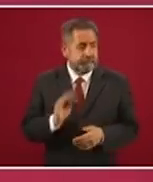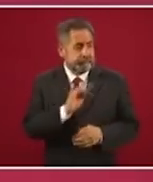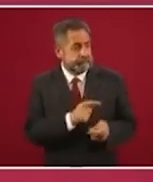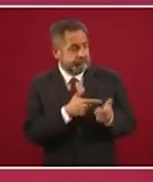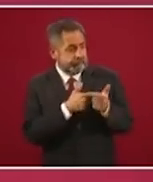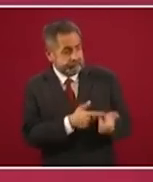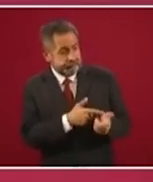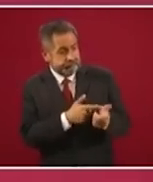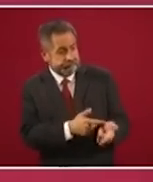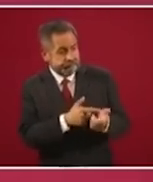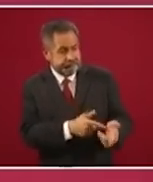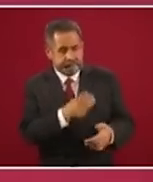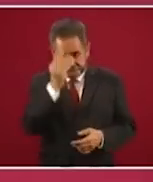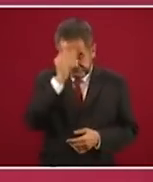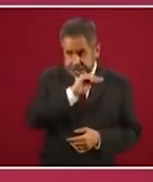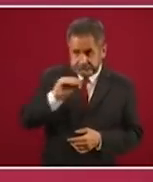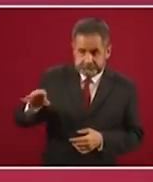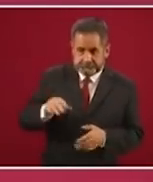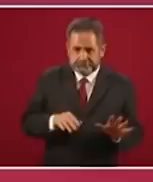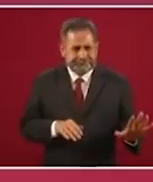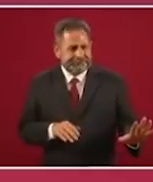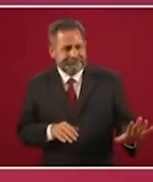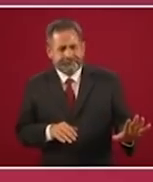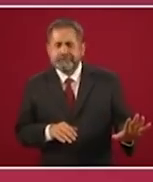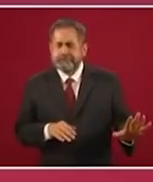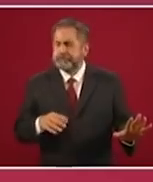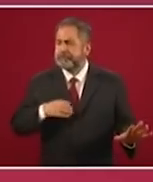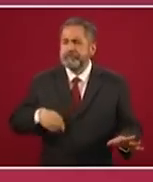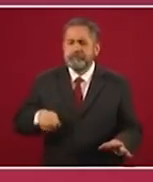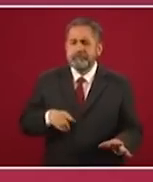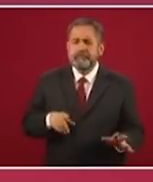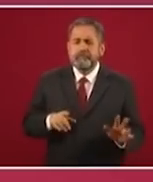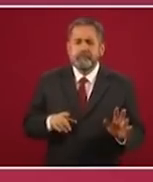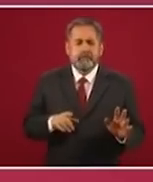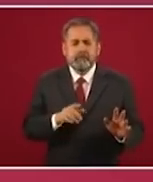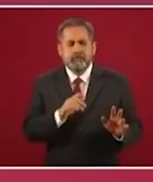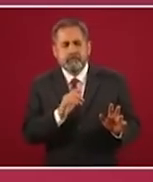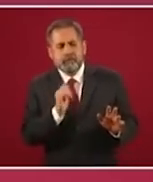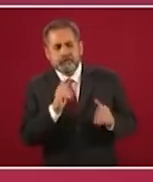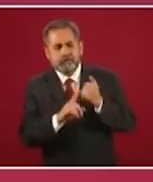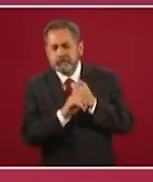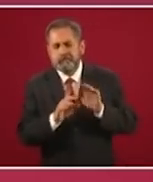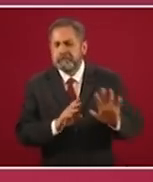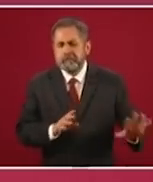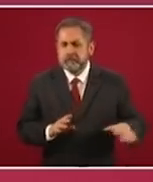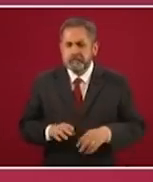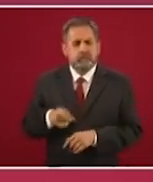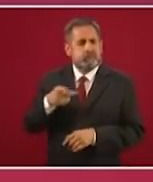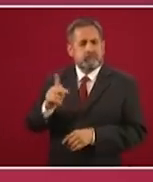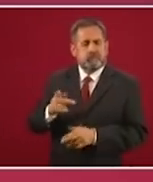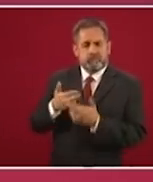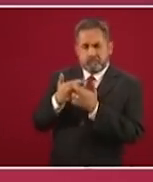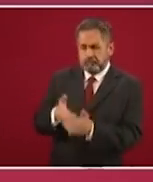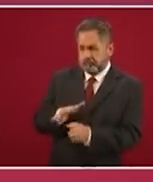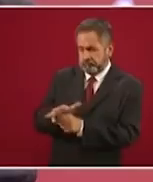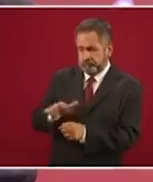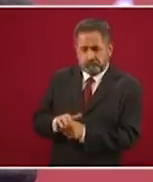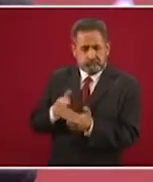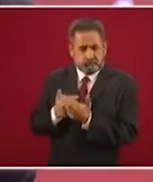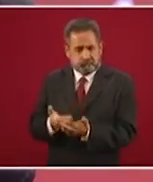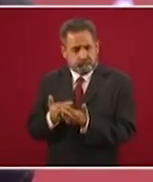eso, podríamos tener algún problema, no por falta de